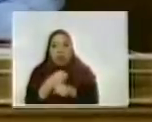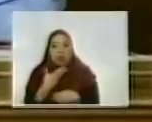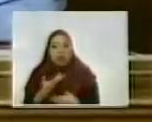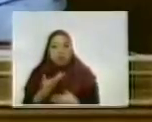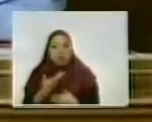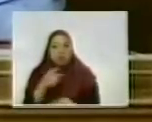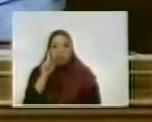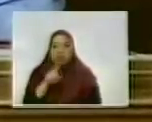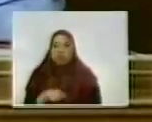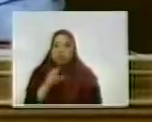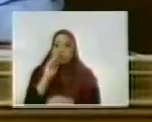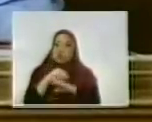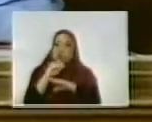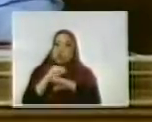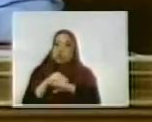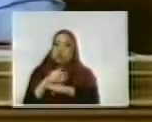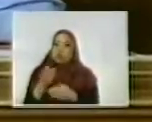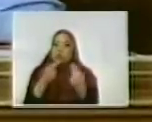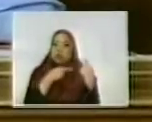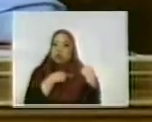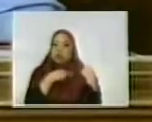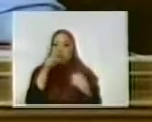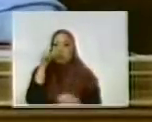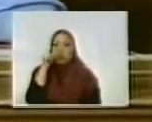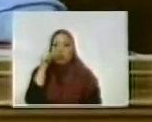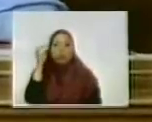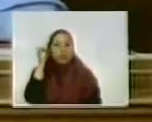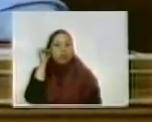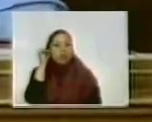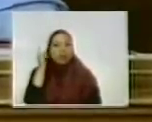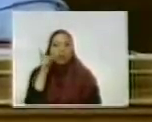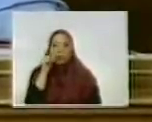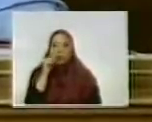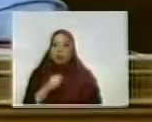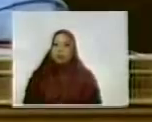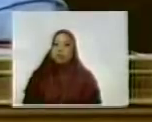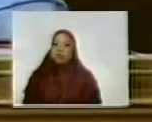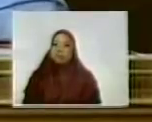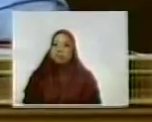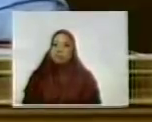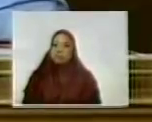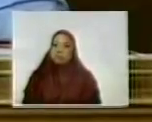Está también solicitando ser designado Esteban Steve Arbelo Ruiz,